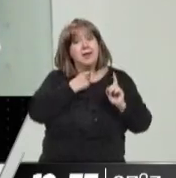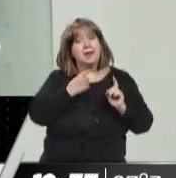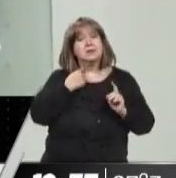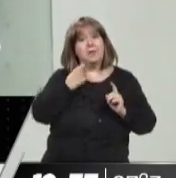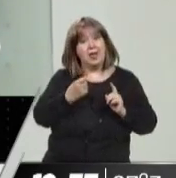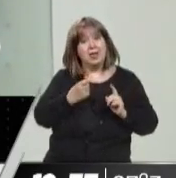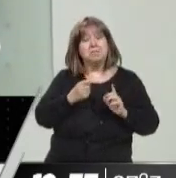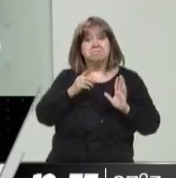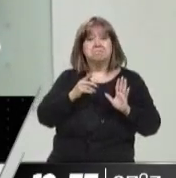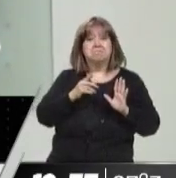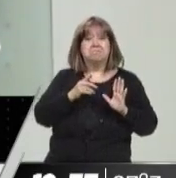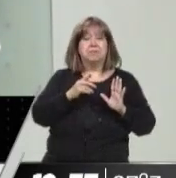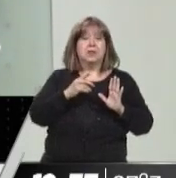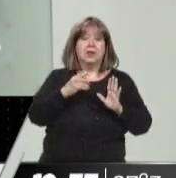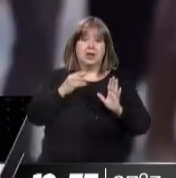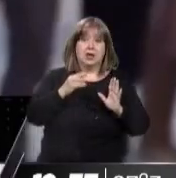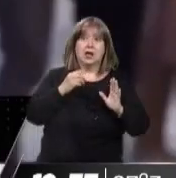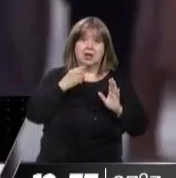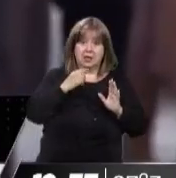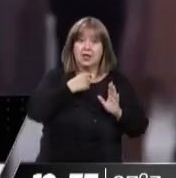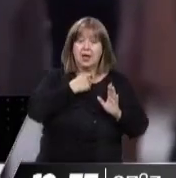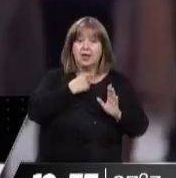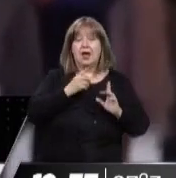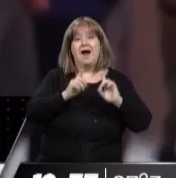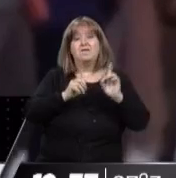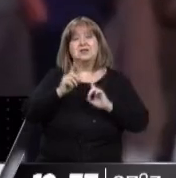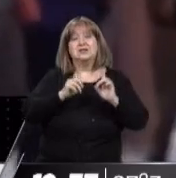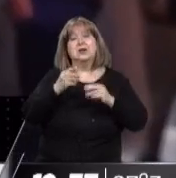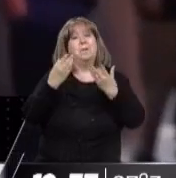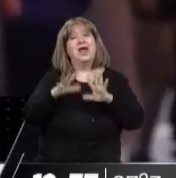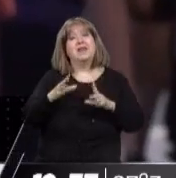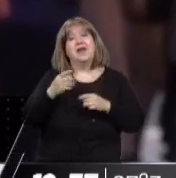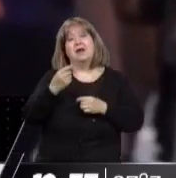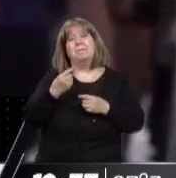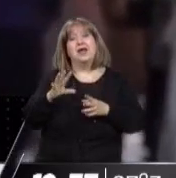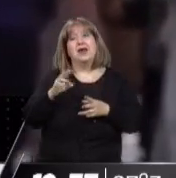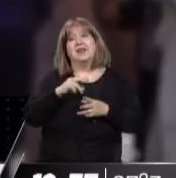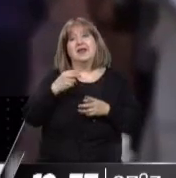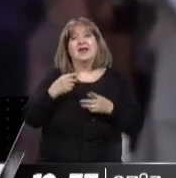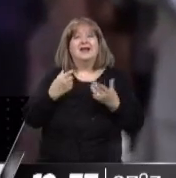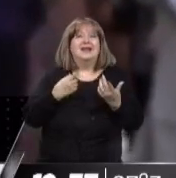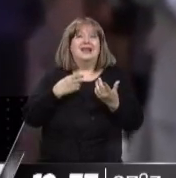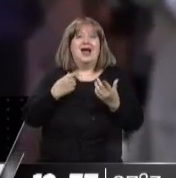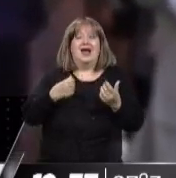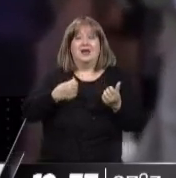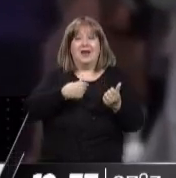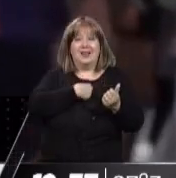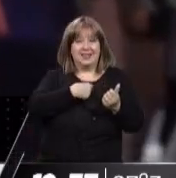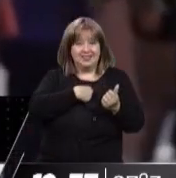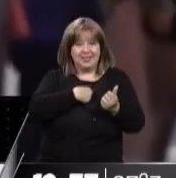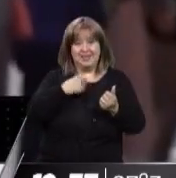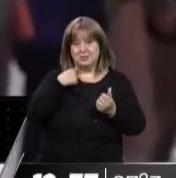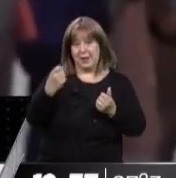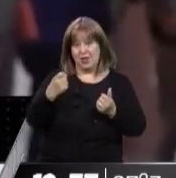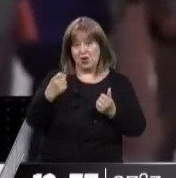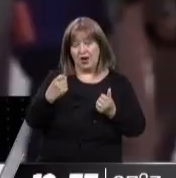nacionalidad, esa se pierde. Que es lo que pasó en muchos casos. Hijos descendientes de españoles que